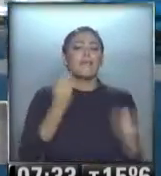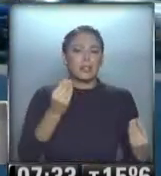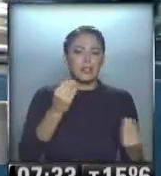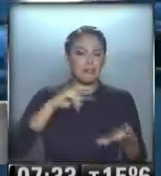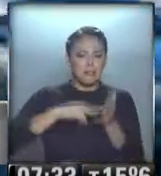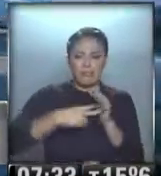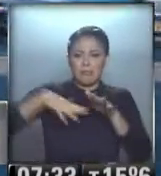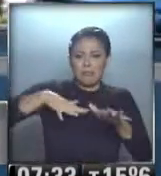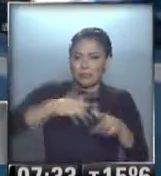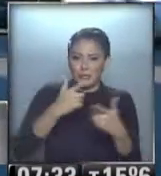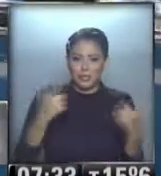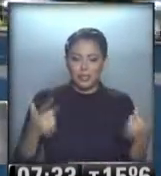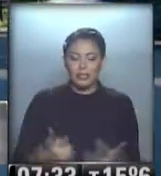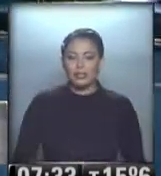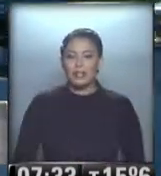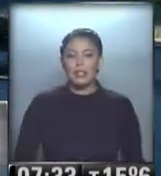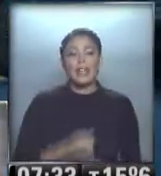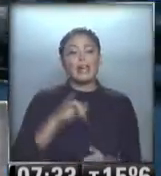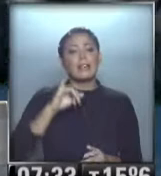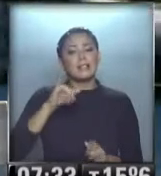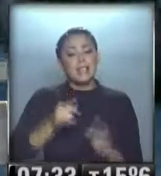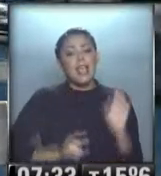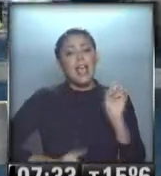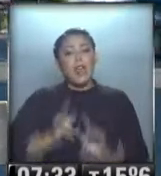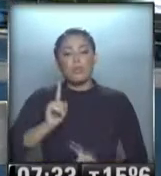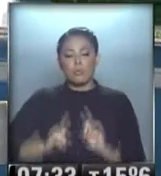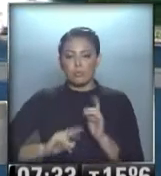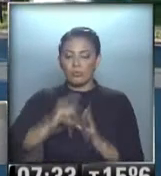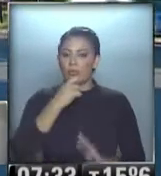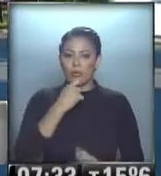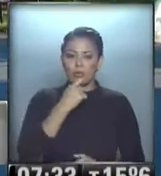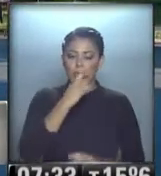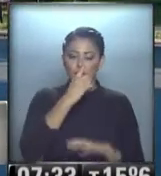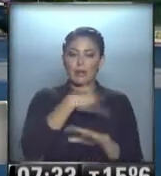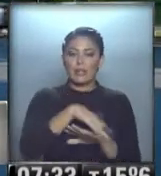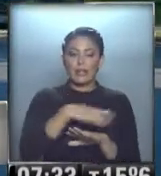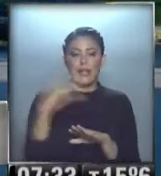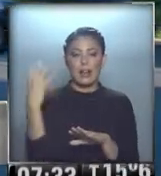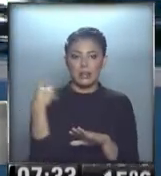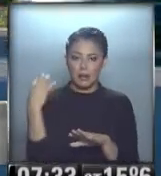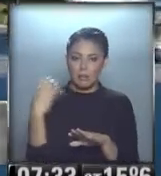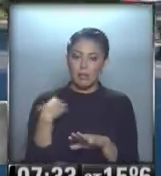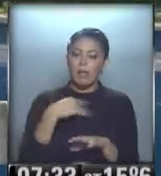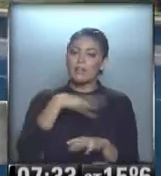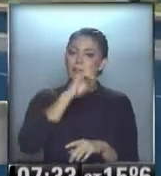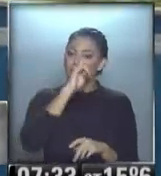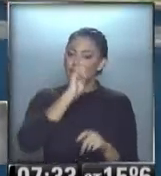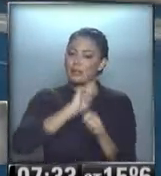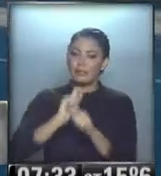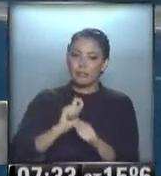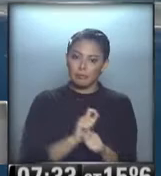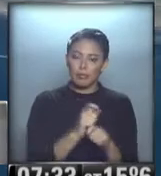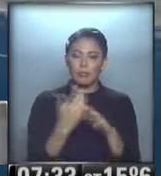producen demoras de consideración, sí con algunas dificultades en la avenida General Paz que se van sumando obras. Y hoy, y